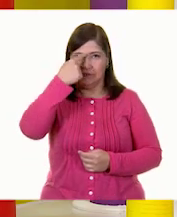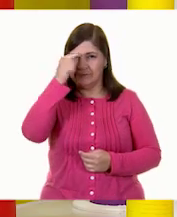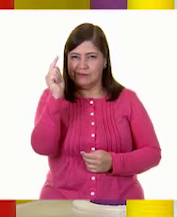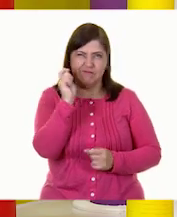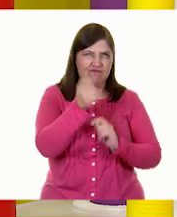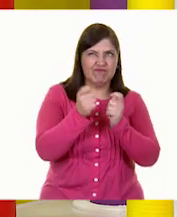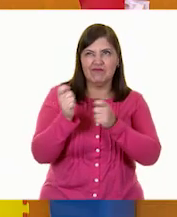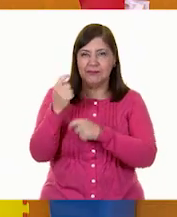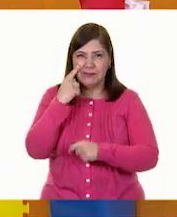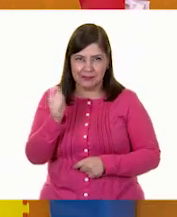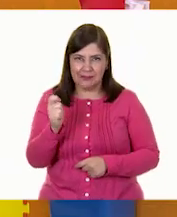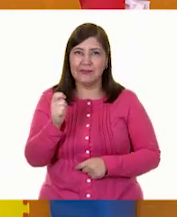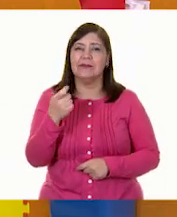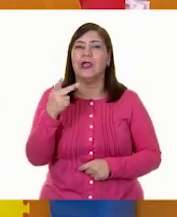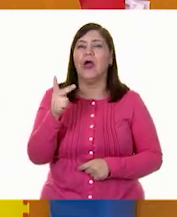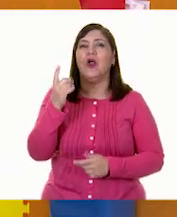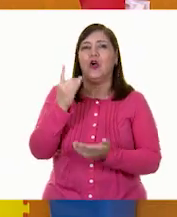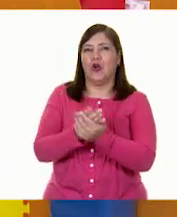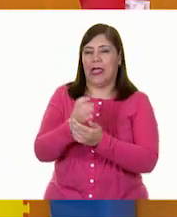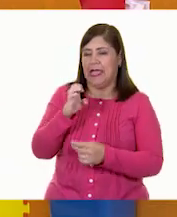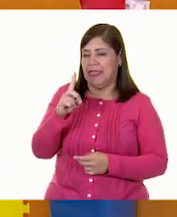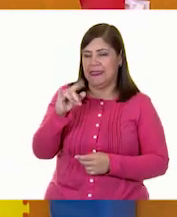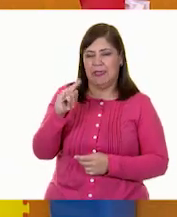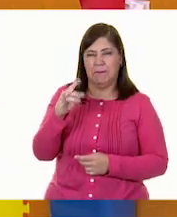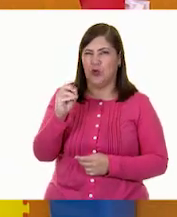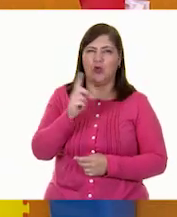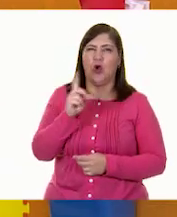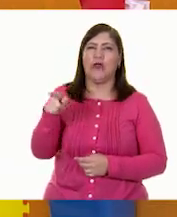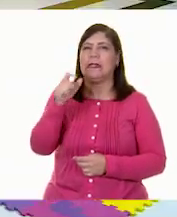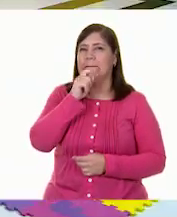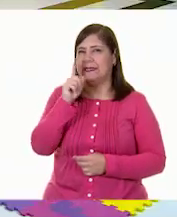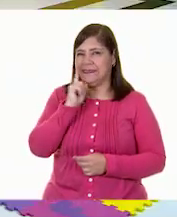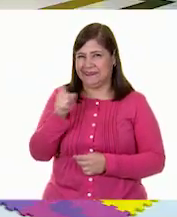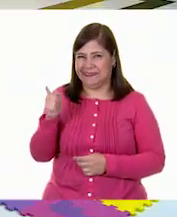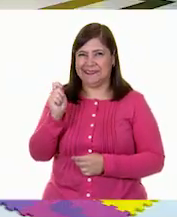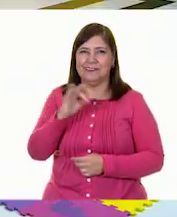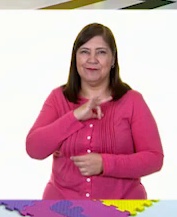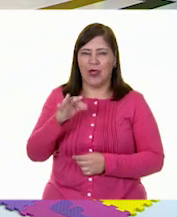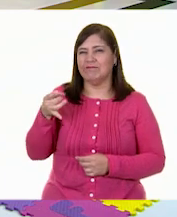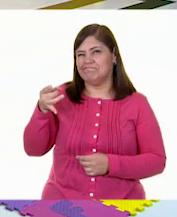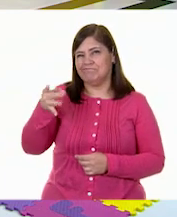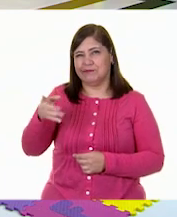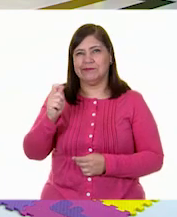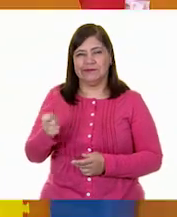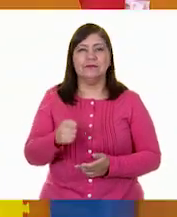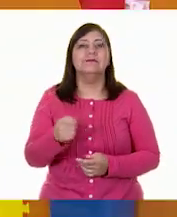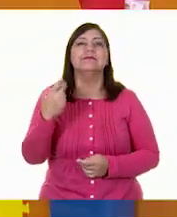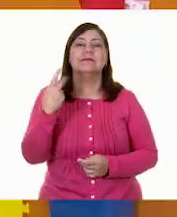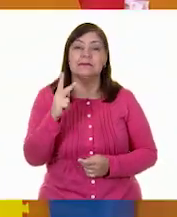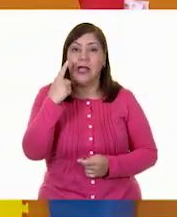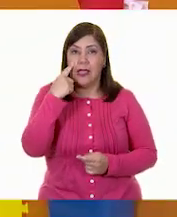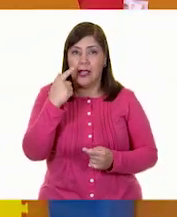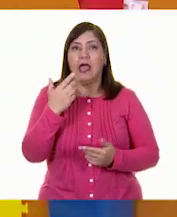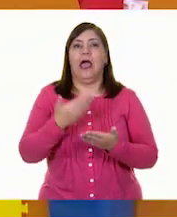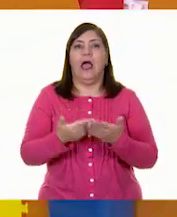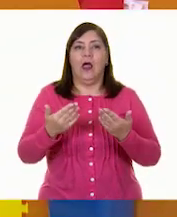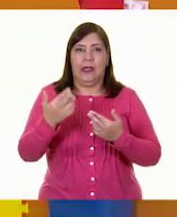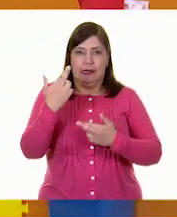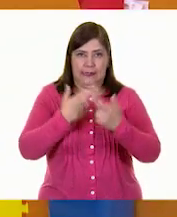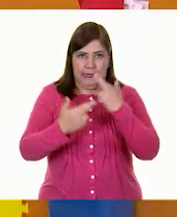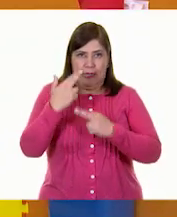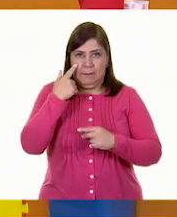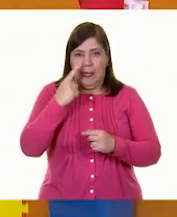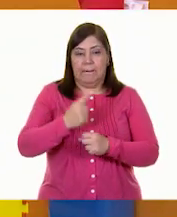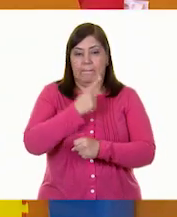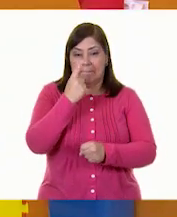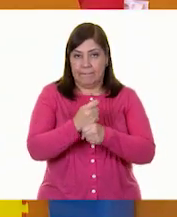es todo. No solo Edipo, También Mariana podía vencer a la Esfinge. Pero ahora regresemos a la primera pregunta que